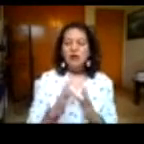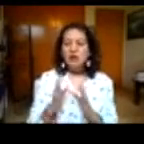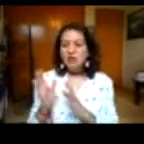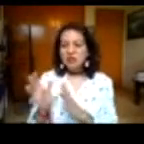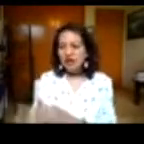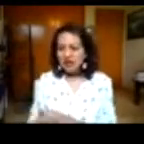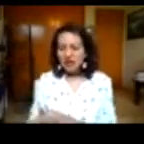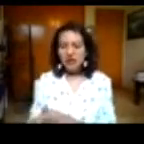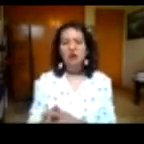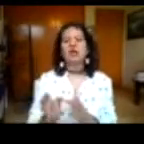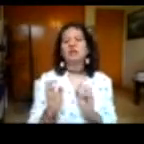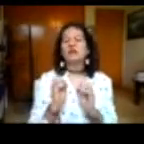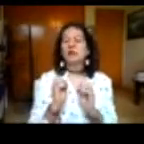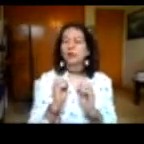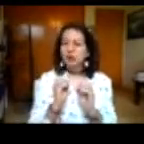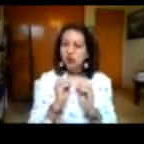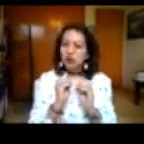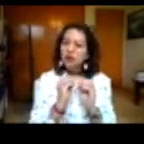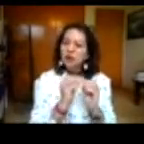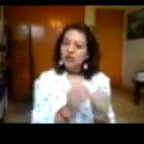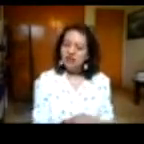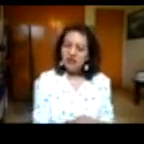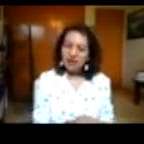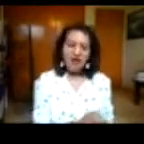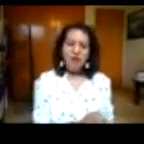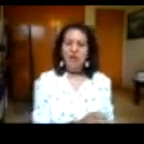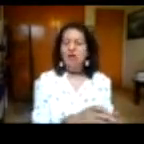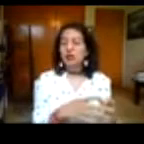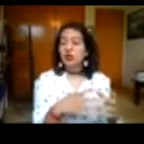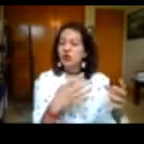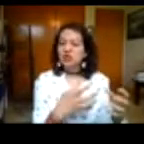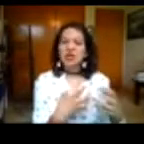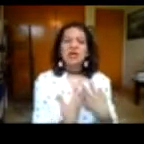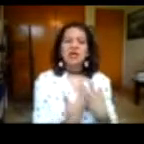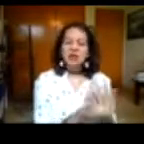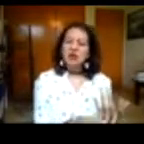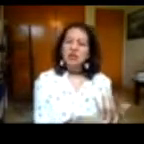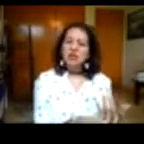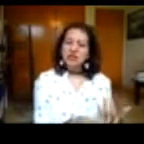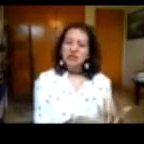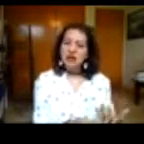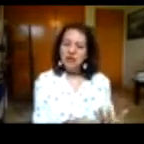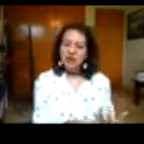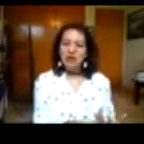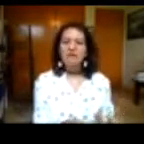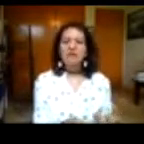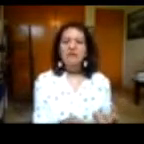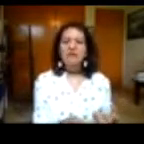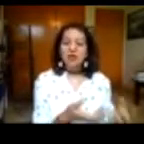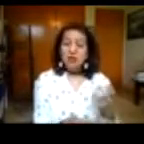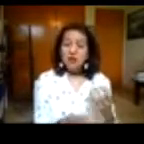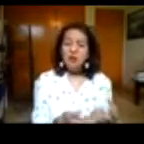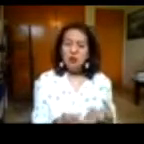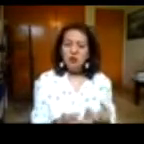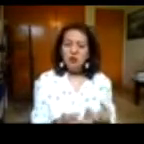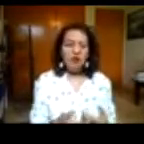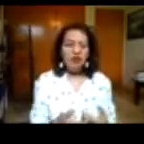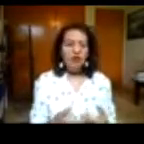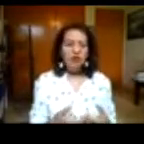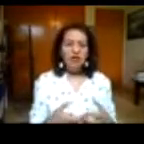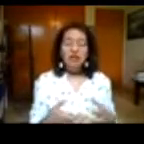a utilizar tecnologías de información, a utilizar aplicaciones. Y no necesariamente, pues hay